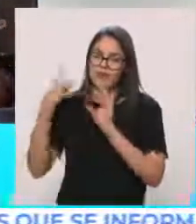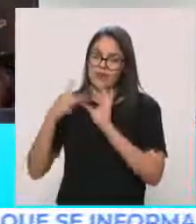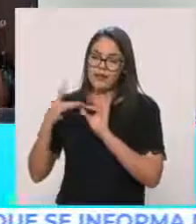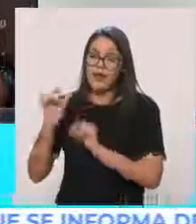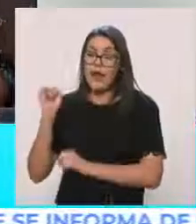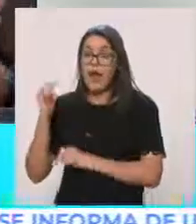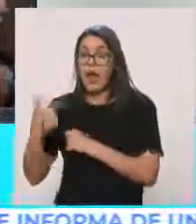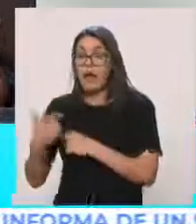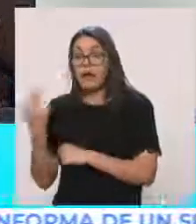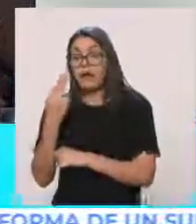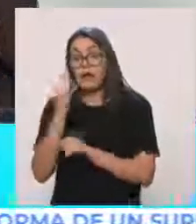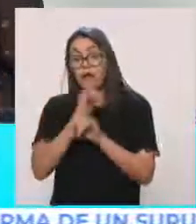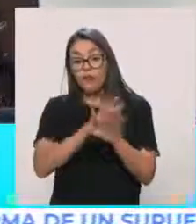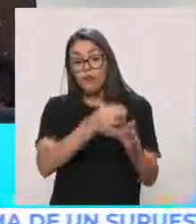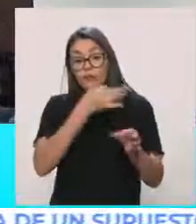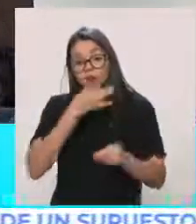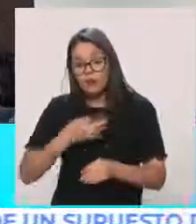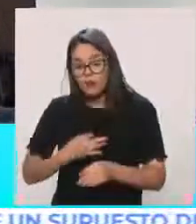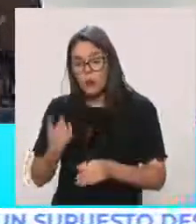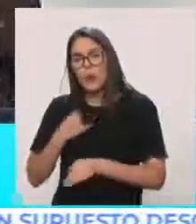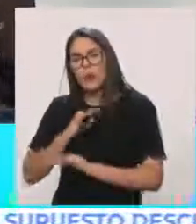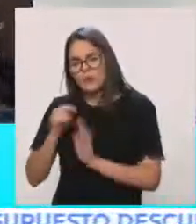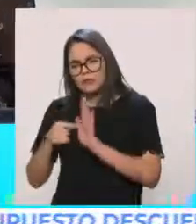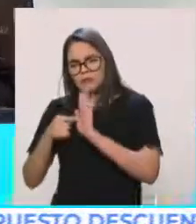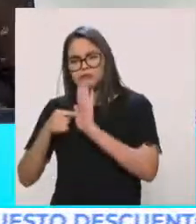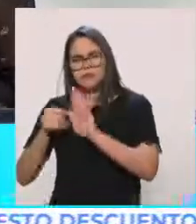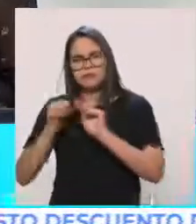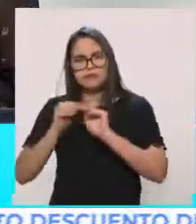información que deseen compartir, con mucho gusto háganla llegar y la mostramos